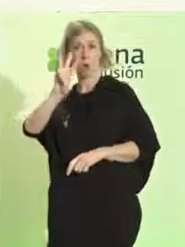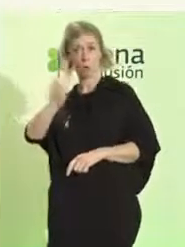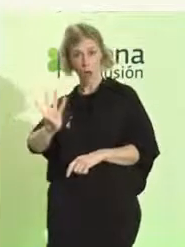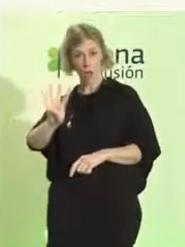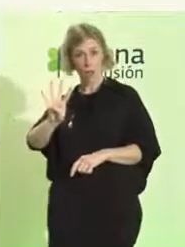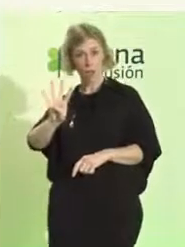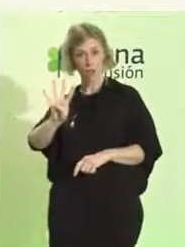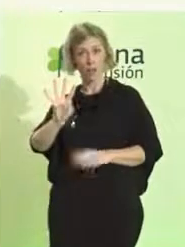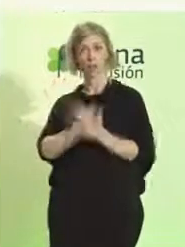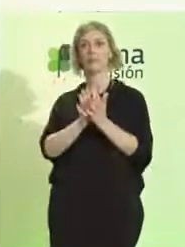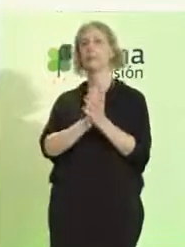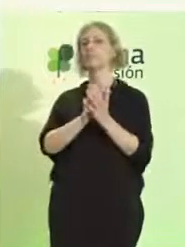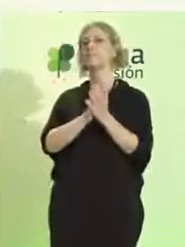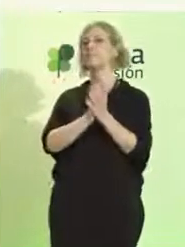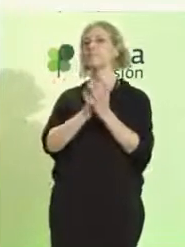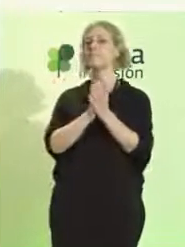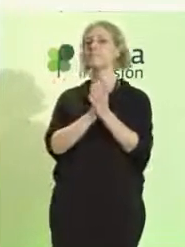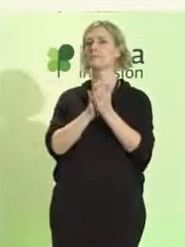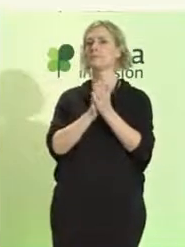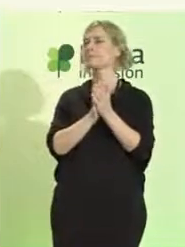cuatro.